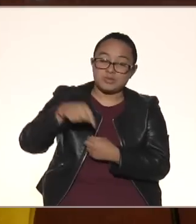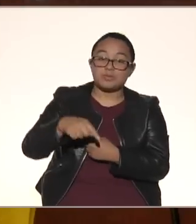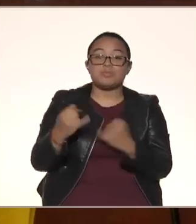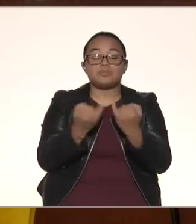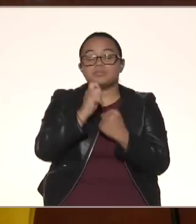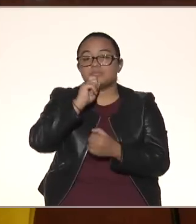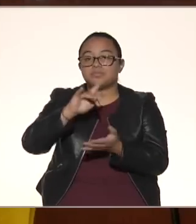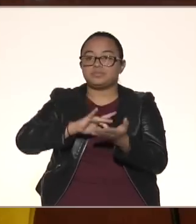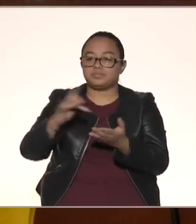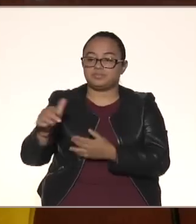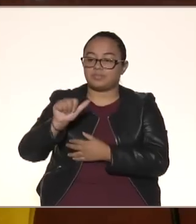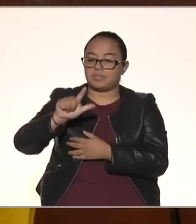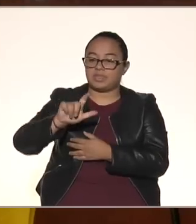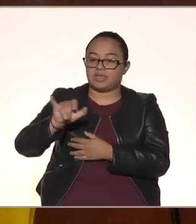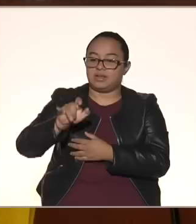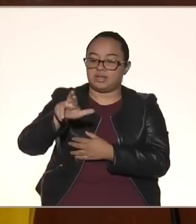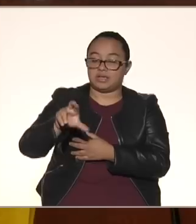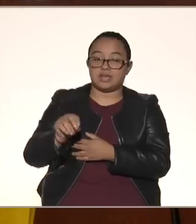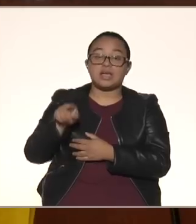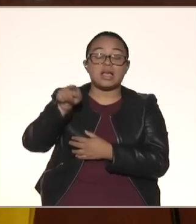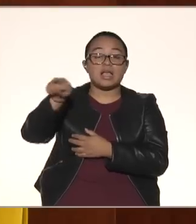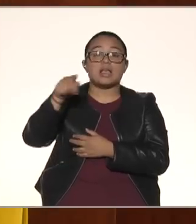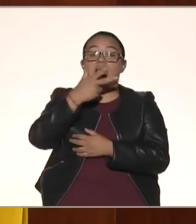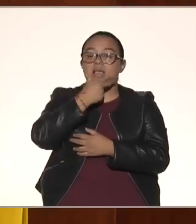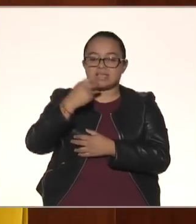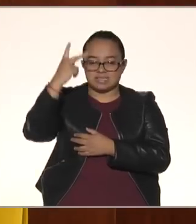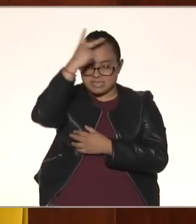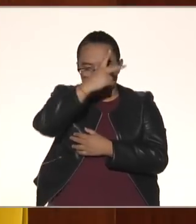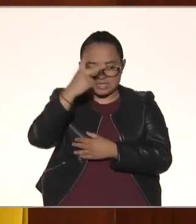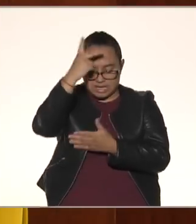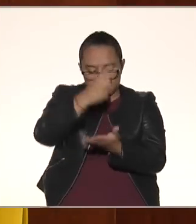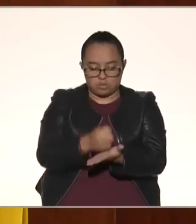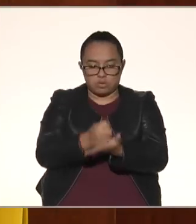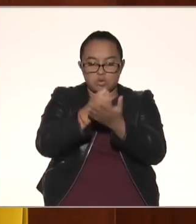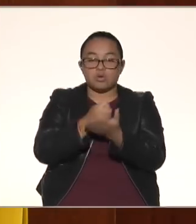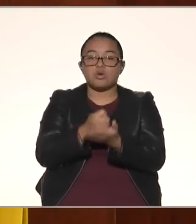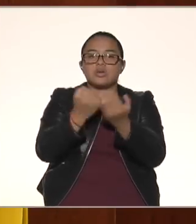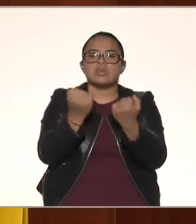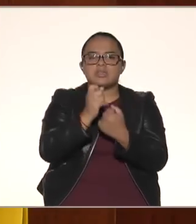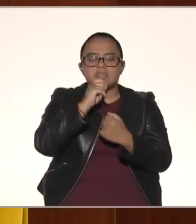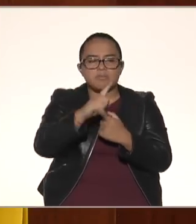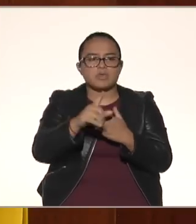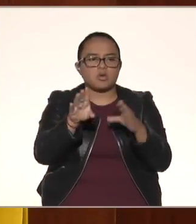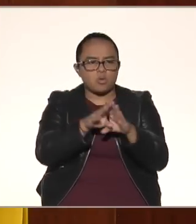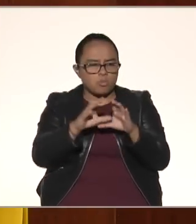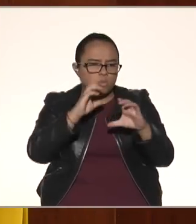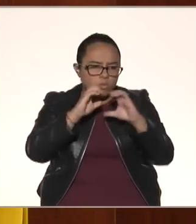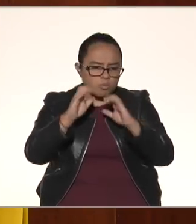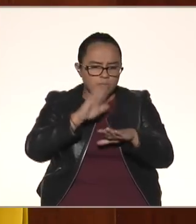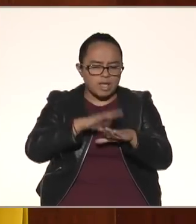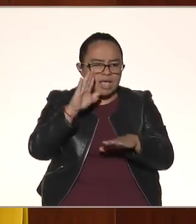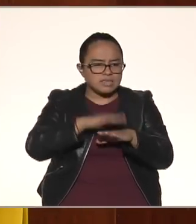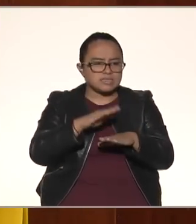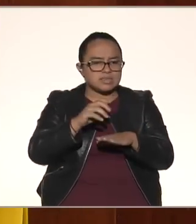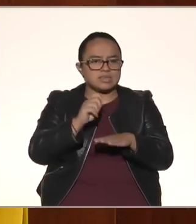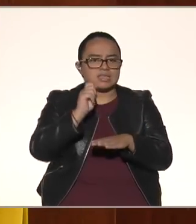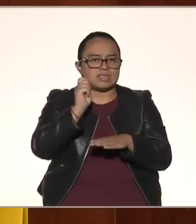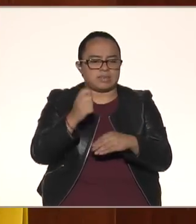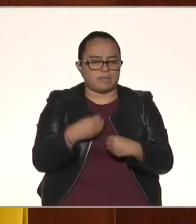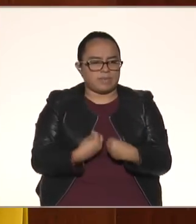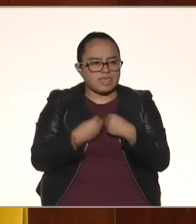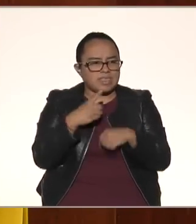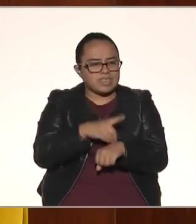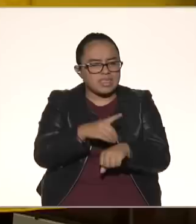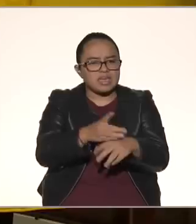También le agradezco a Alejandro Cantón, él es psicoterapeuta, consultor y comunicador en semiología de la vida